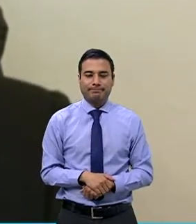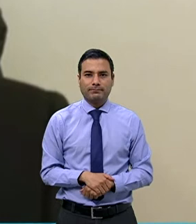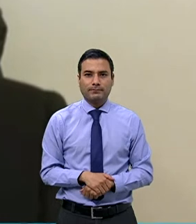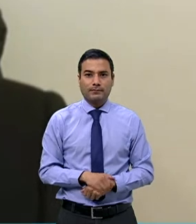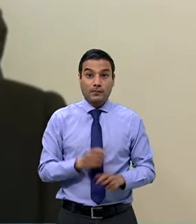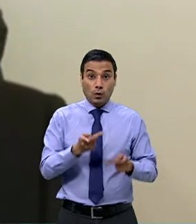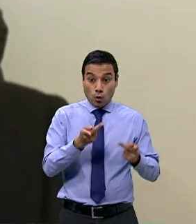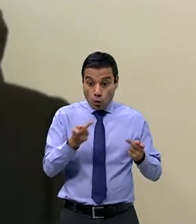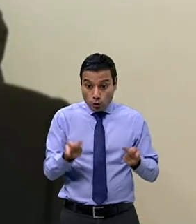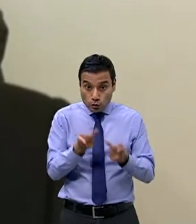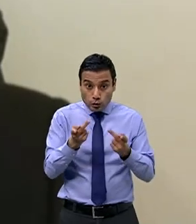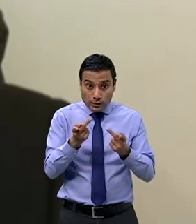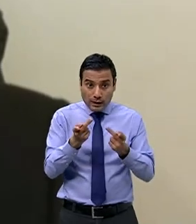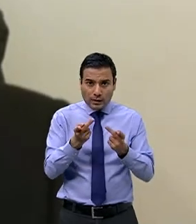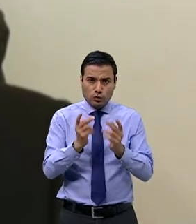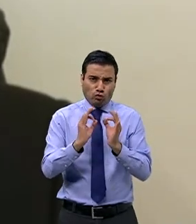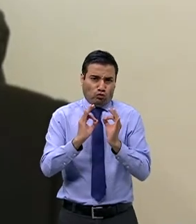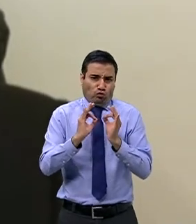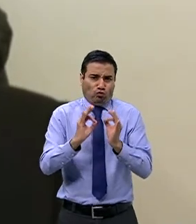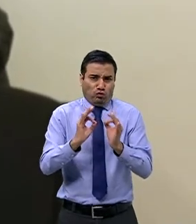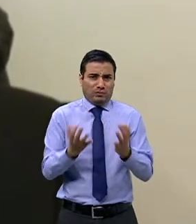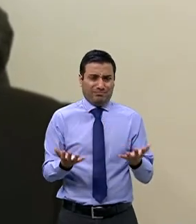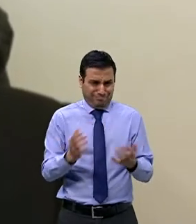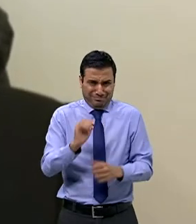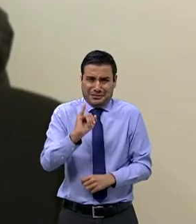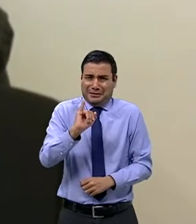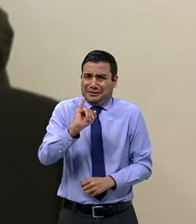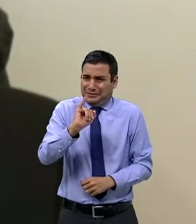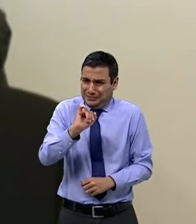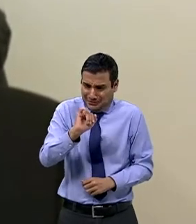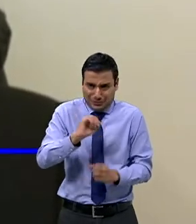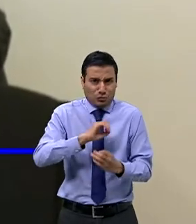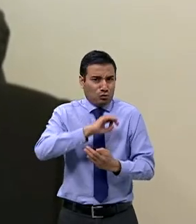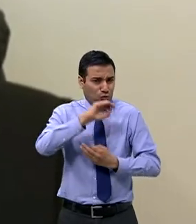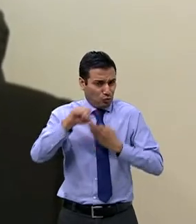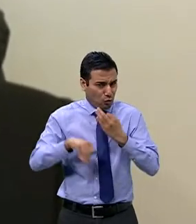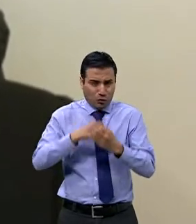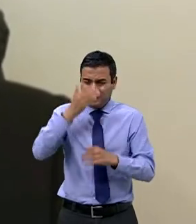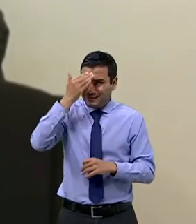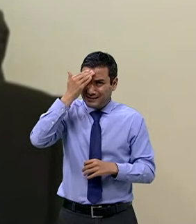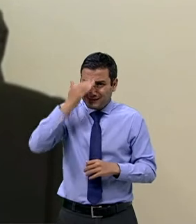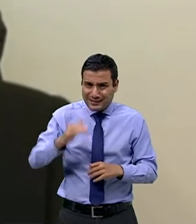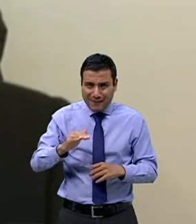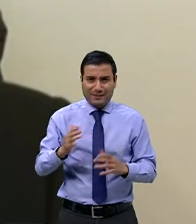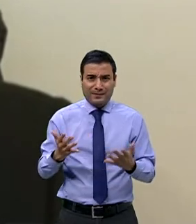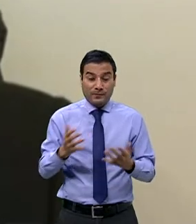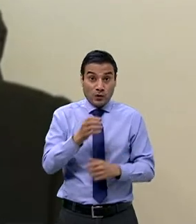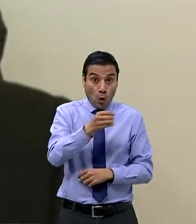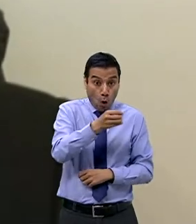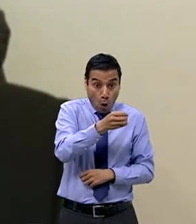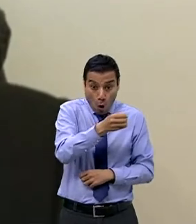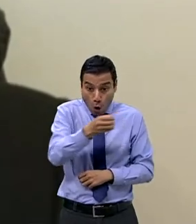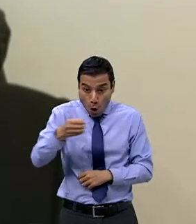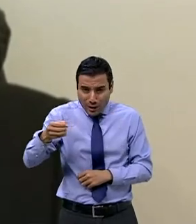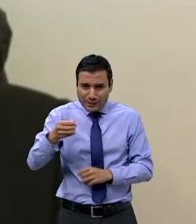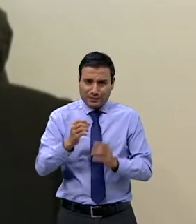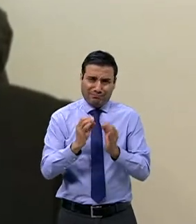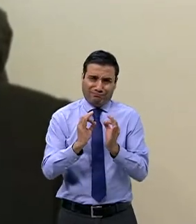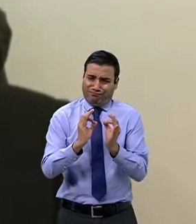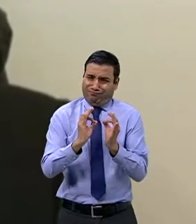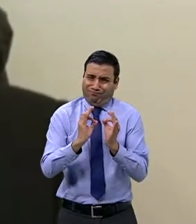la consulta fue un éxito o sea nadie está negando que no haya sido un éxito en su organización fue